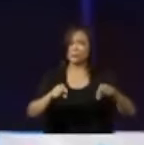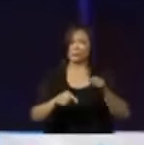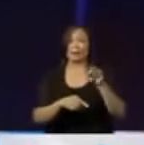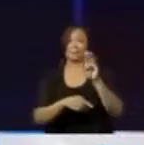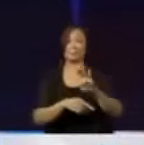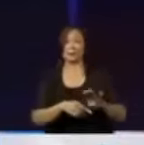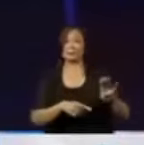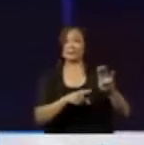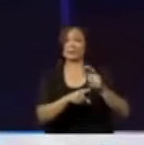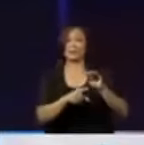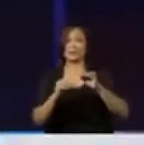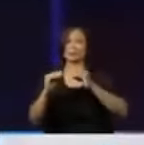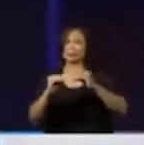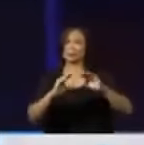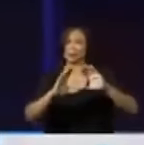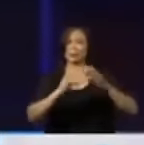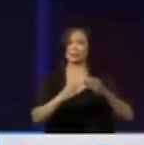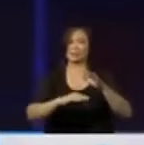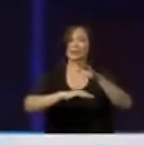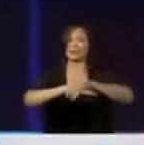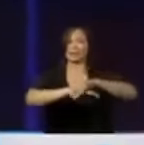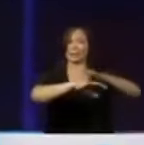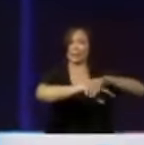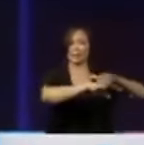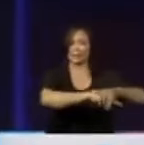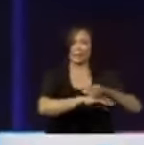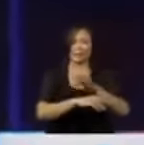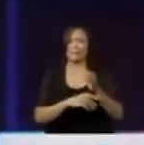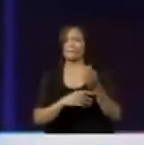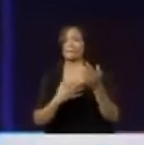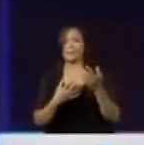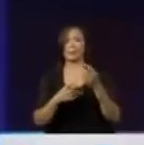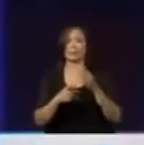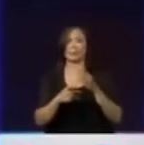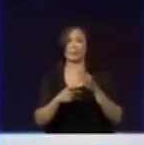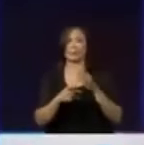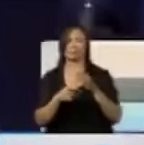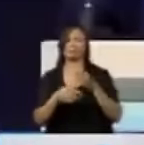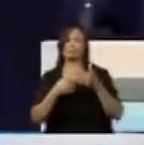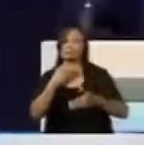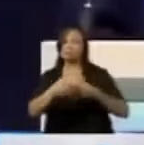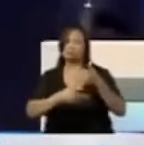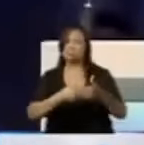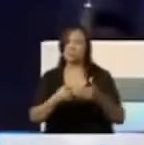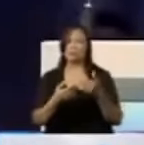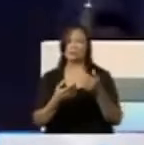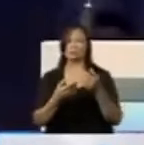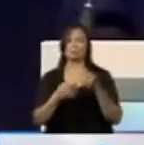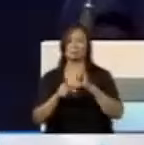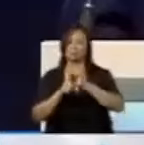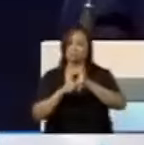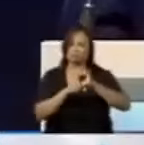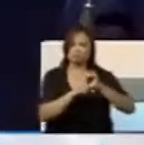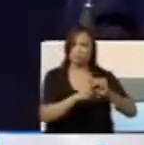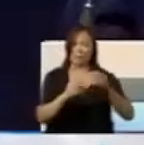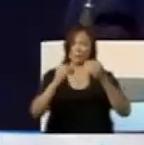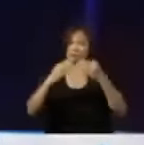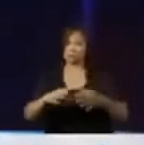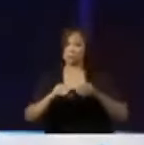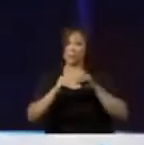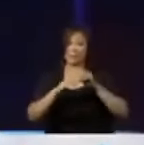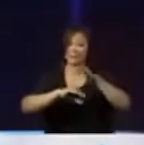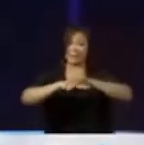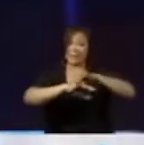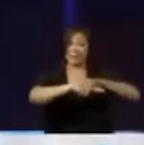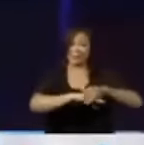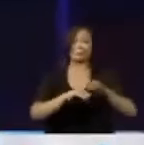del bachillerato también dando clases de inglés para ir tener gradualmente, en la medida en que estamos entrenando a miles de profesores